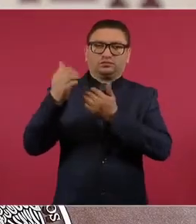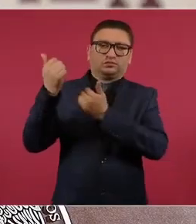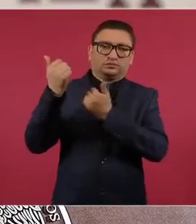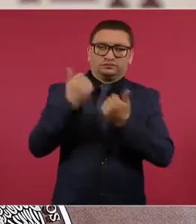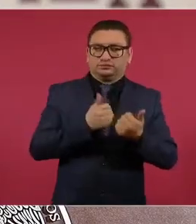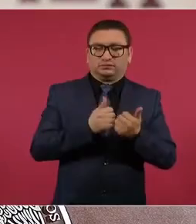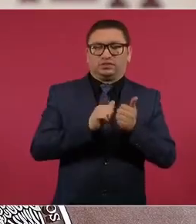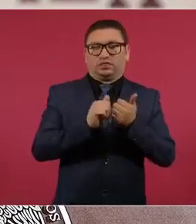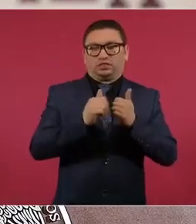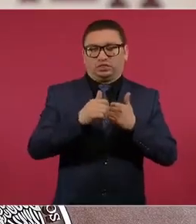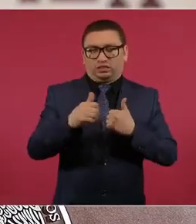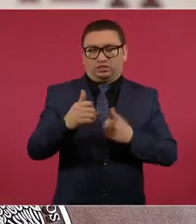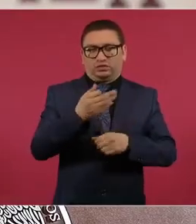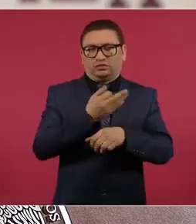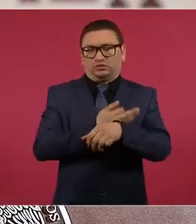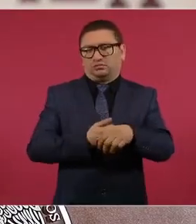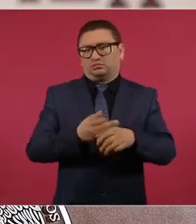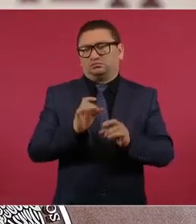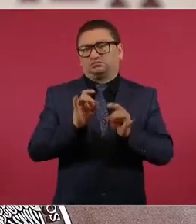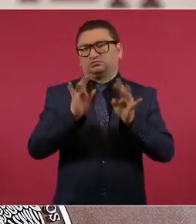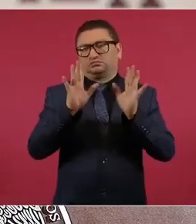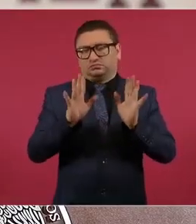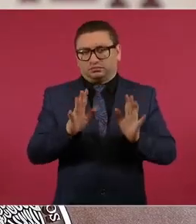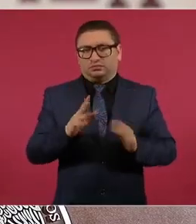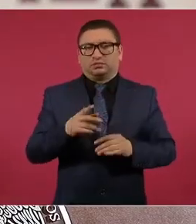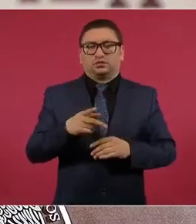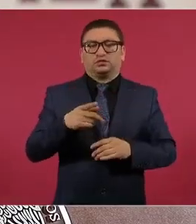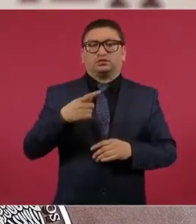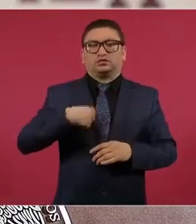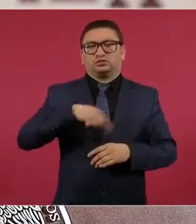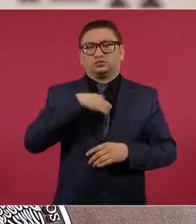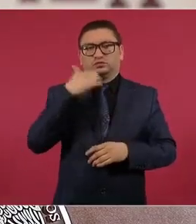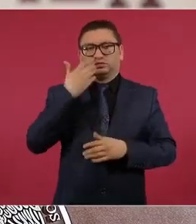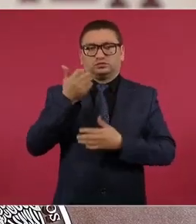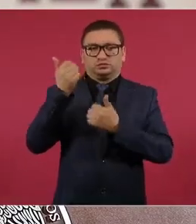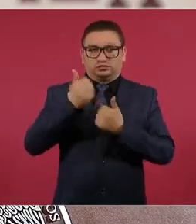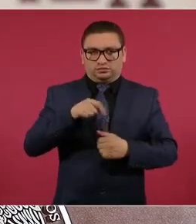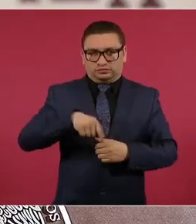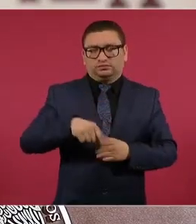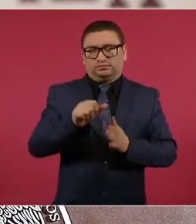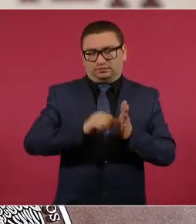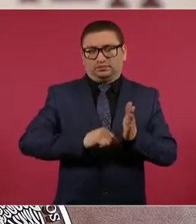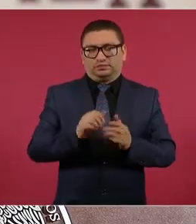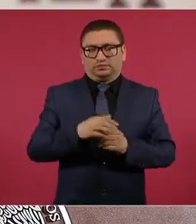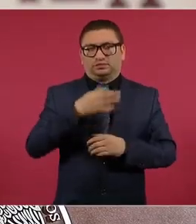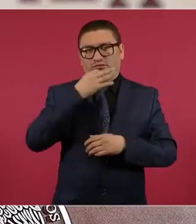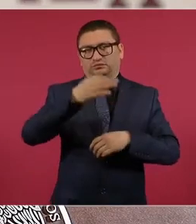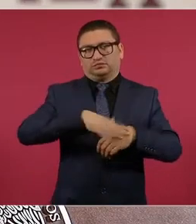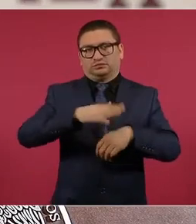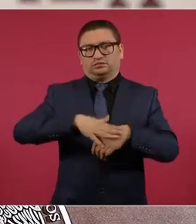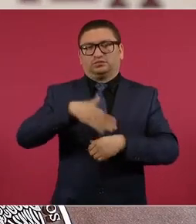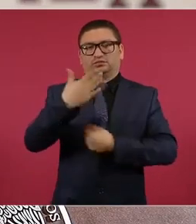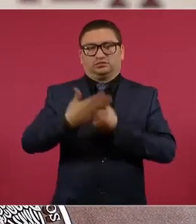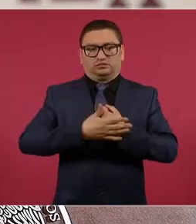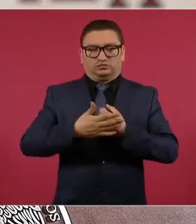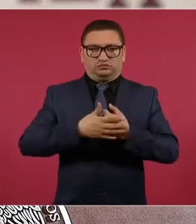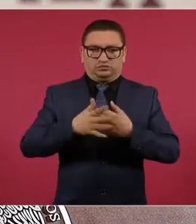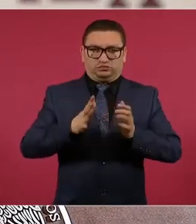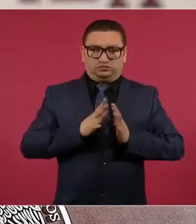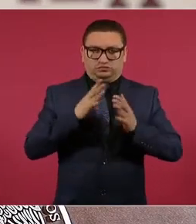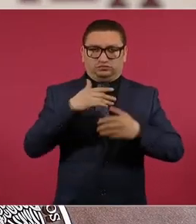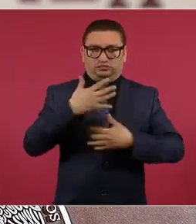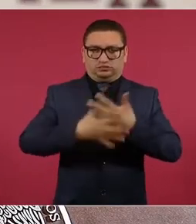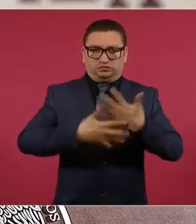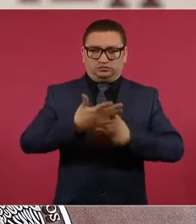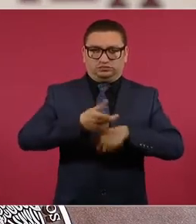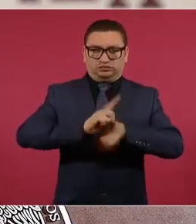su llegada pero fue una cosa fortuita lo teníamos para este mes quiero señalarles y mejor la sorpresa de darles en 15